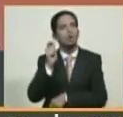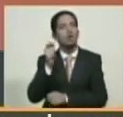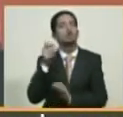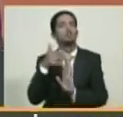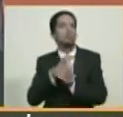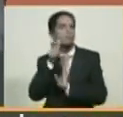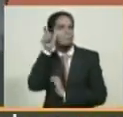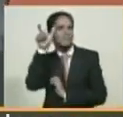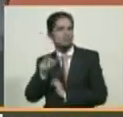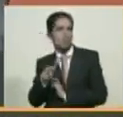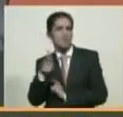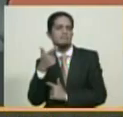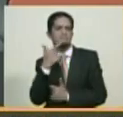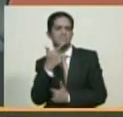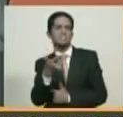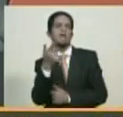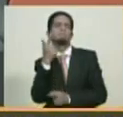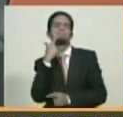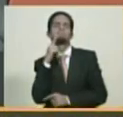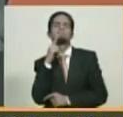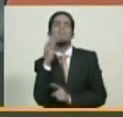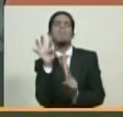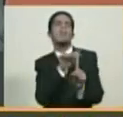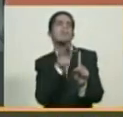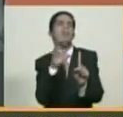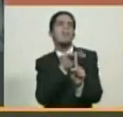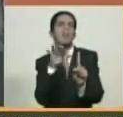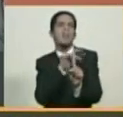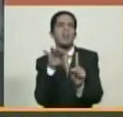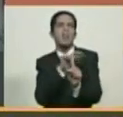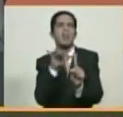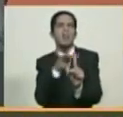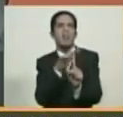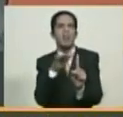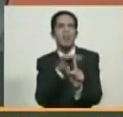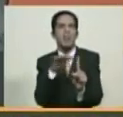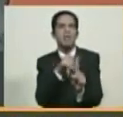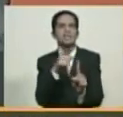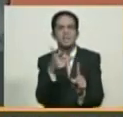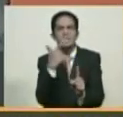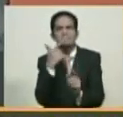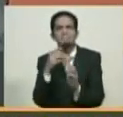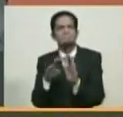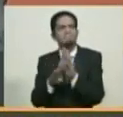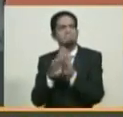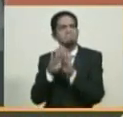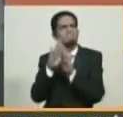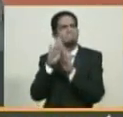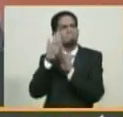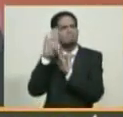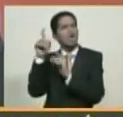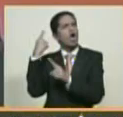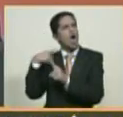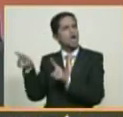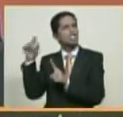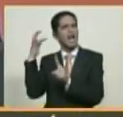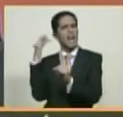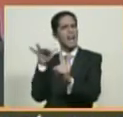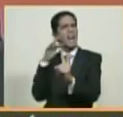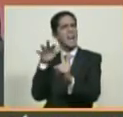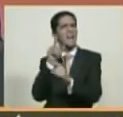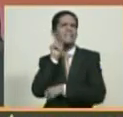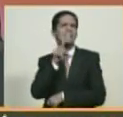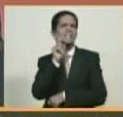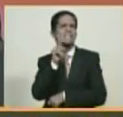esta gigantesca, este gigantesco falso positivo que ha superado todos los otros falsos positivos a los que ya nos tiene